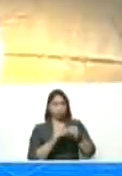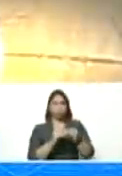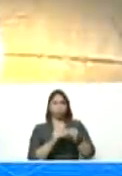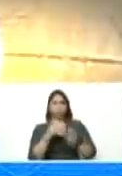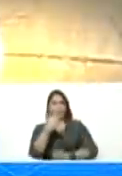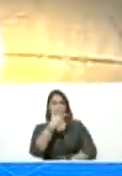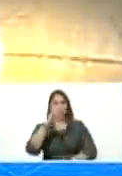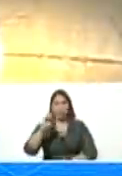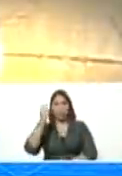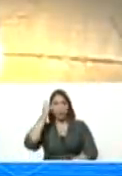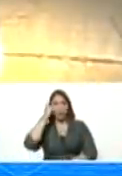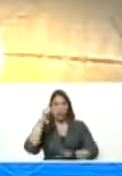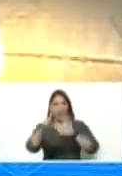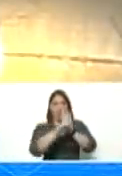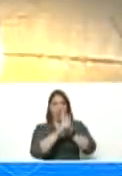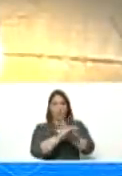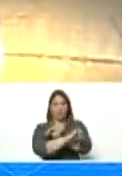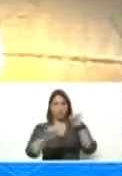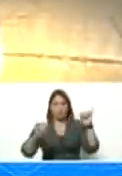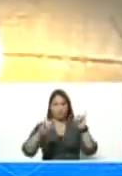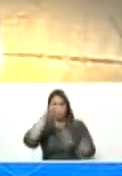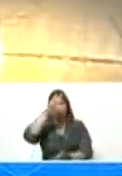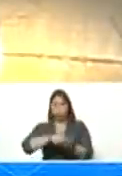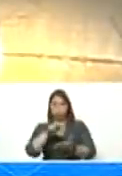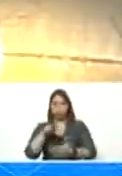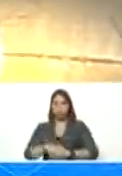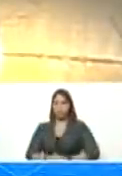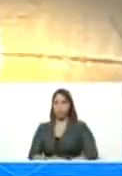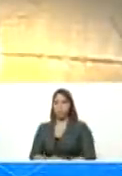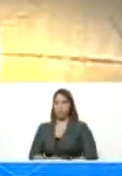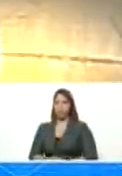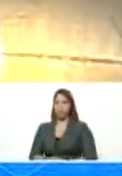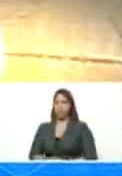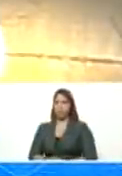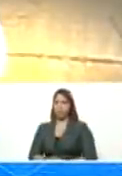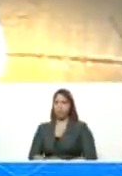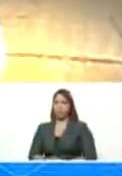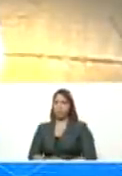30 días para el reglamento. Aprobado. 30 días.